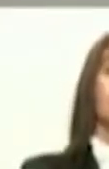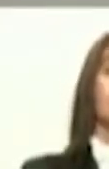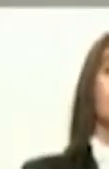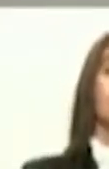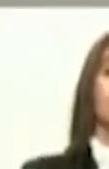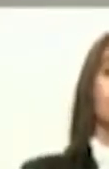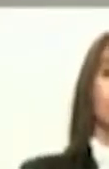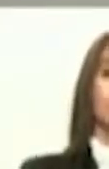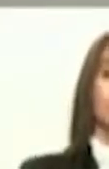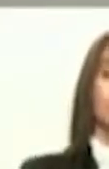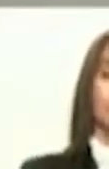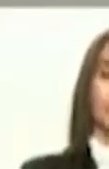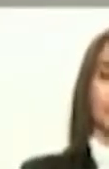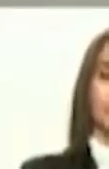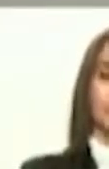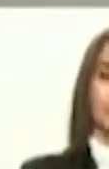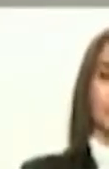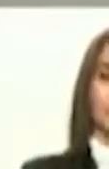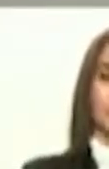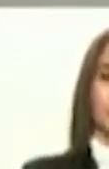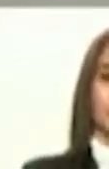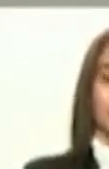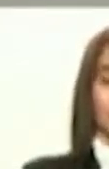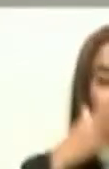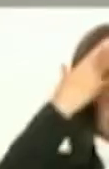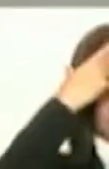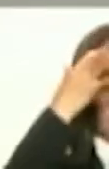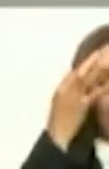o sea no realmente